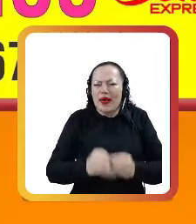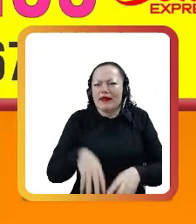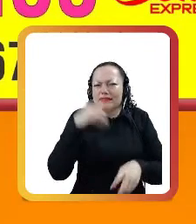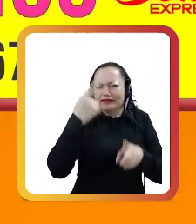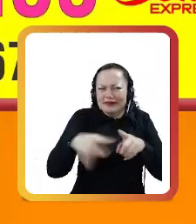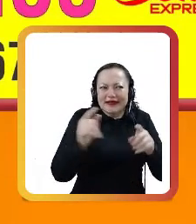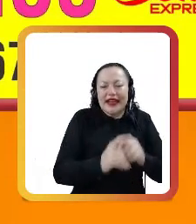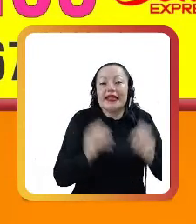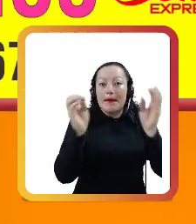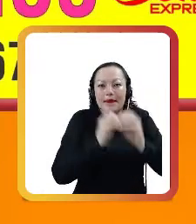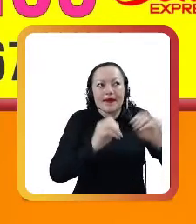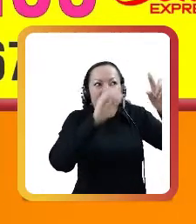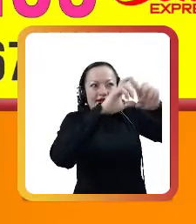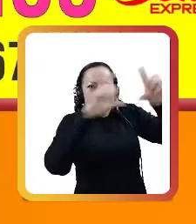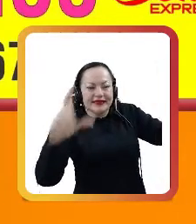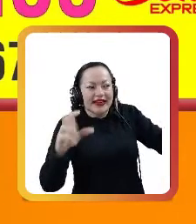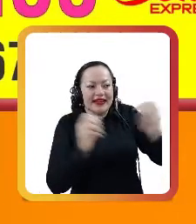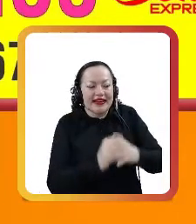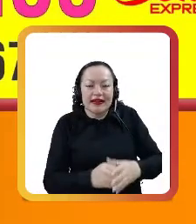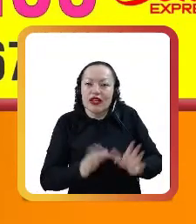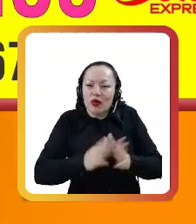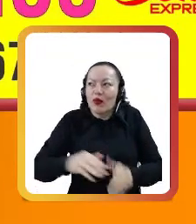Escarcha, y o de